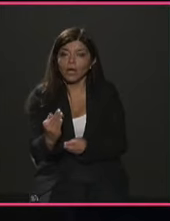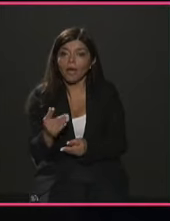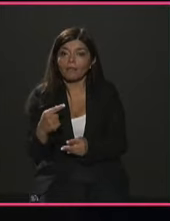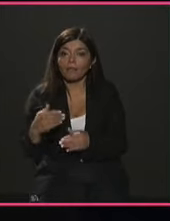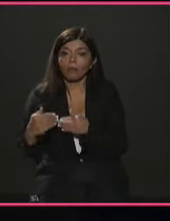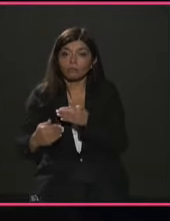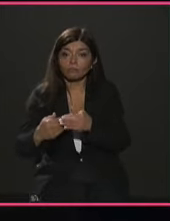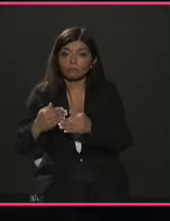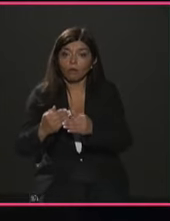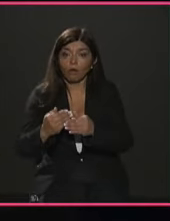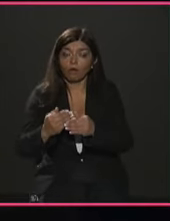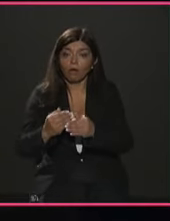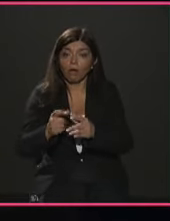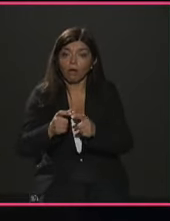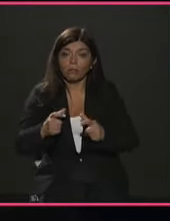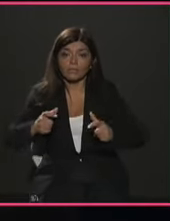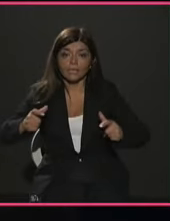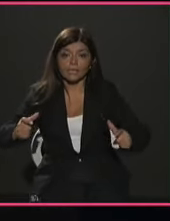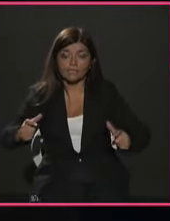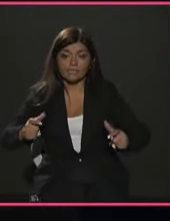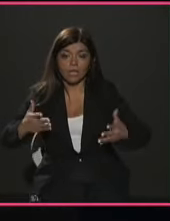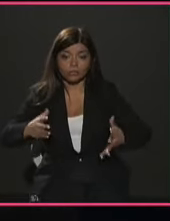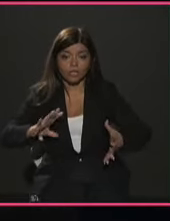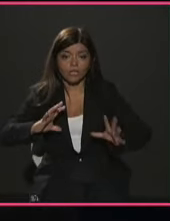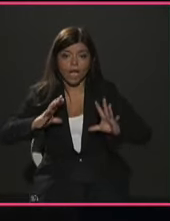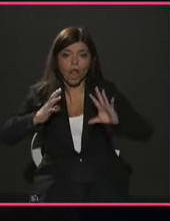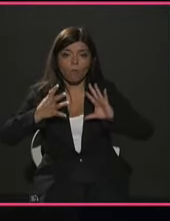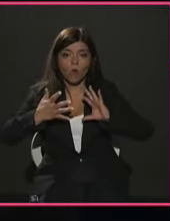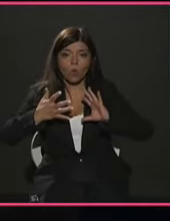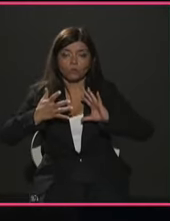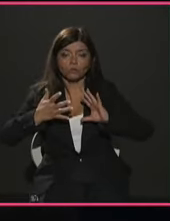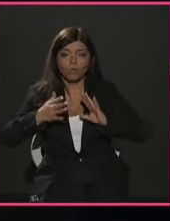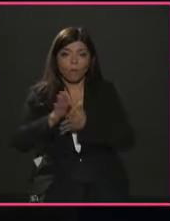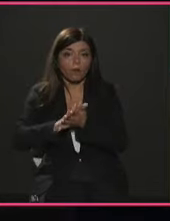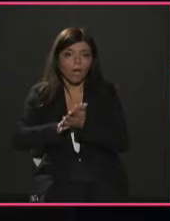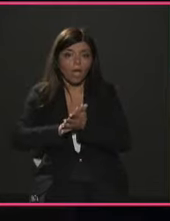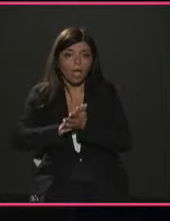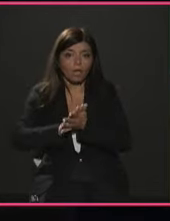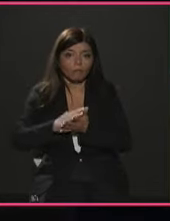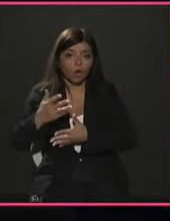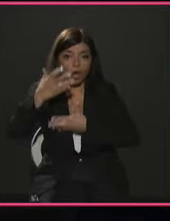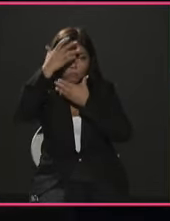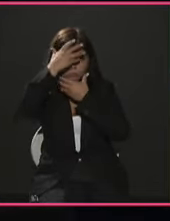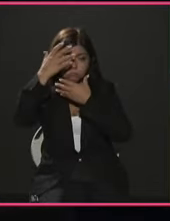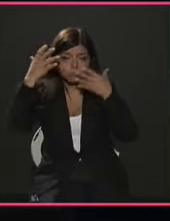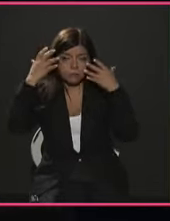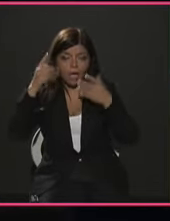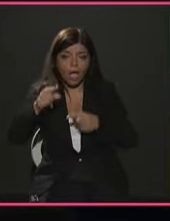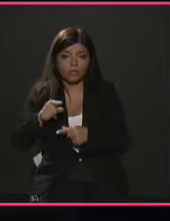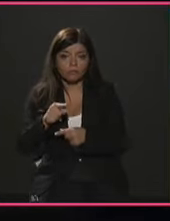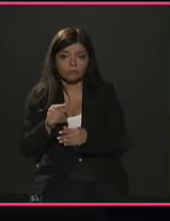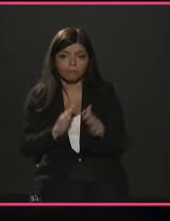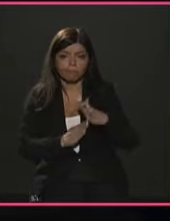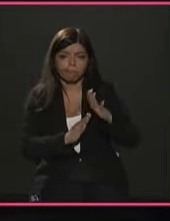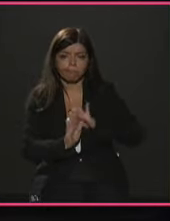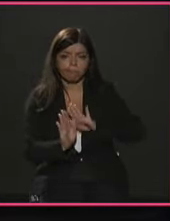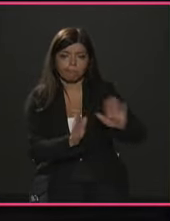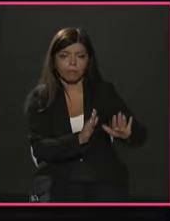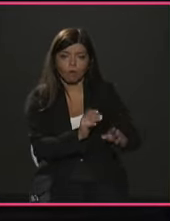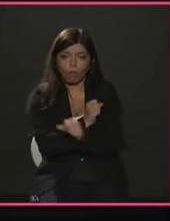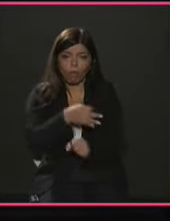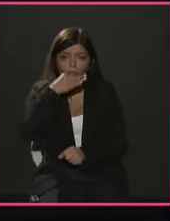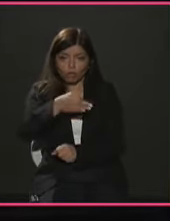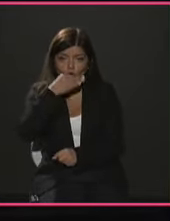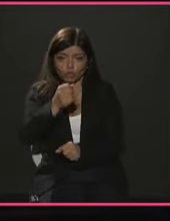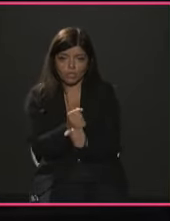que creciendo en en este mundo son musulmanes que no pueden que son marginalizados que no pueden hablar